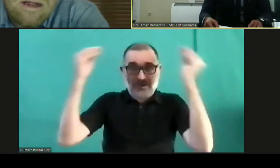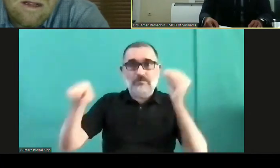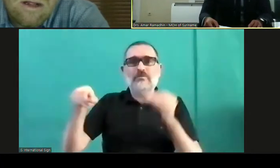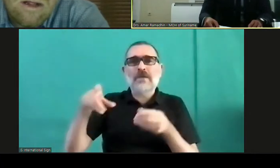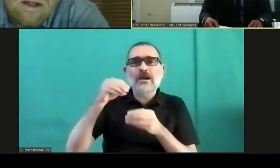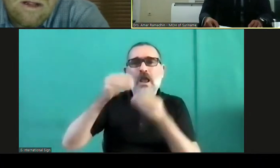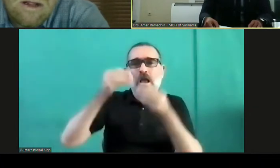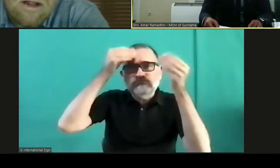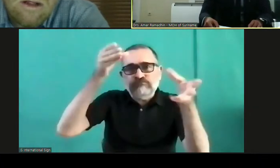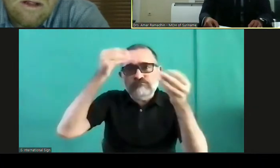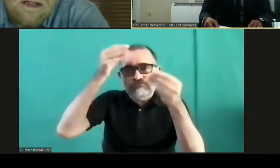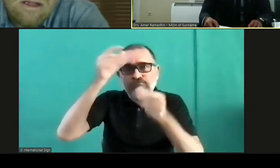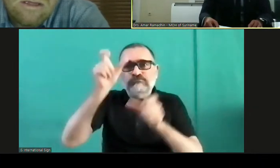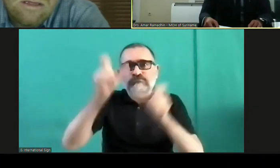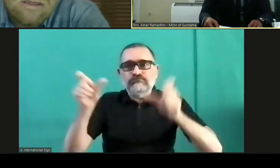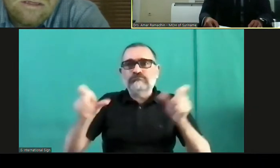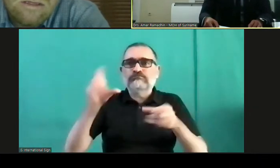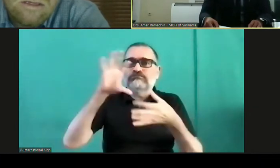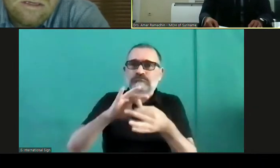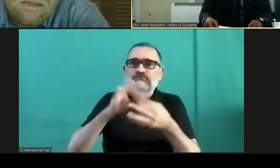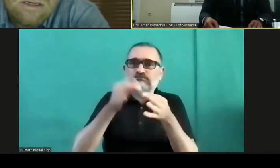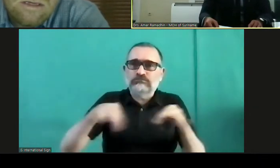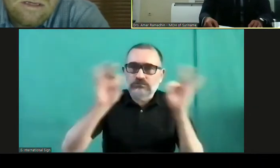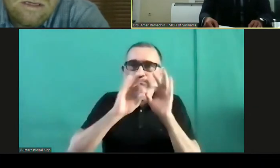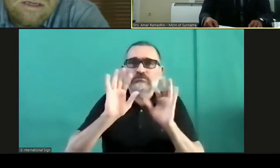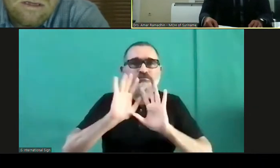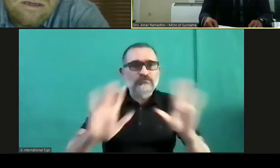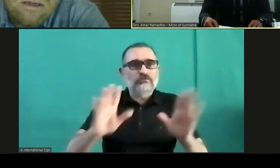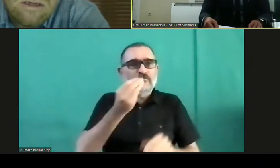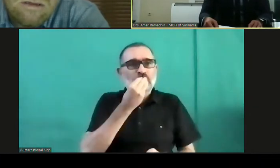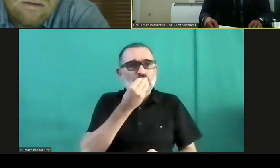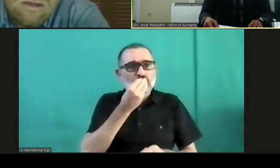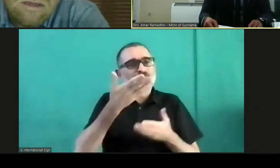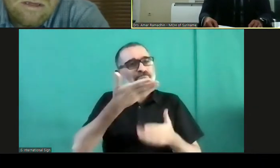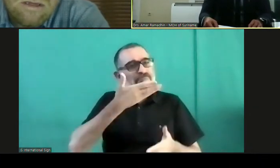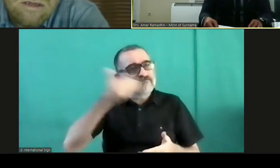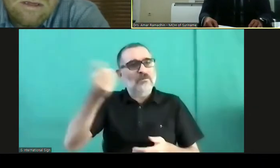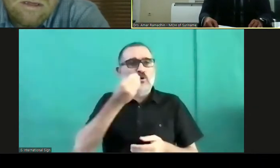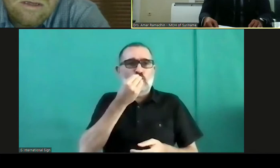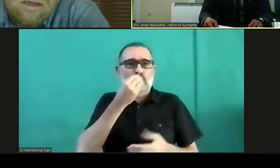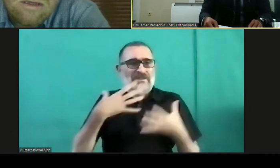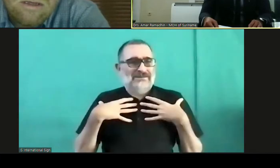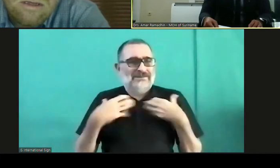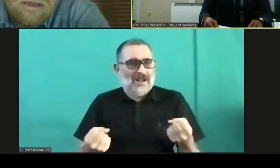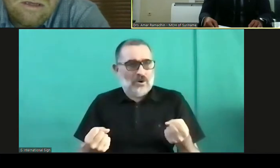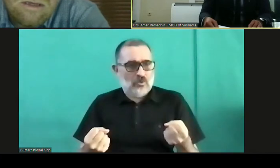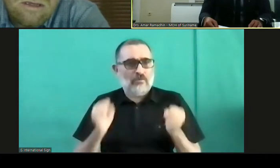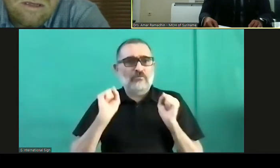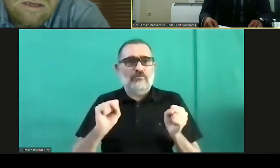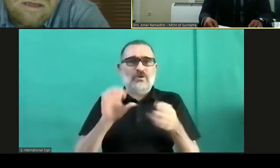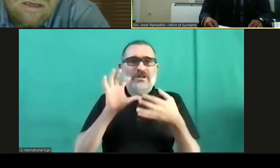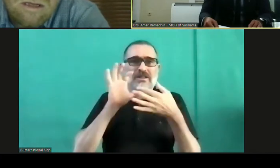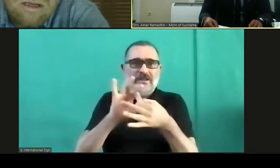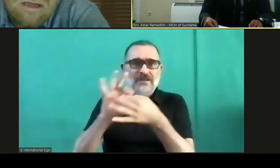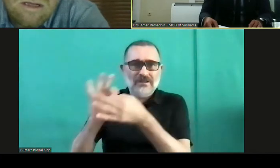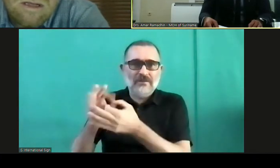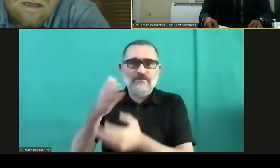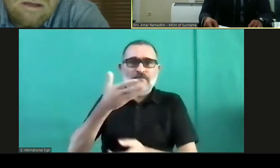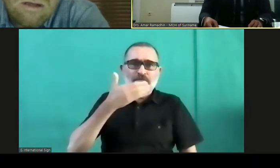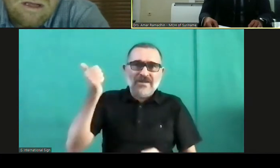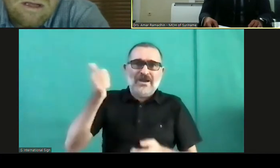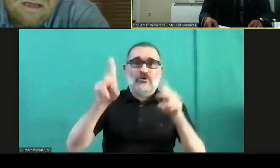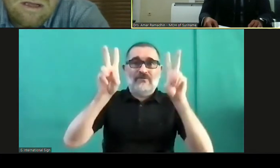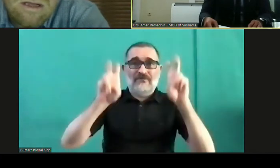activos y promover el el peso saludable hay un programa el que se llama surf y